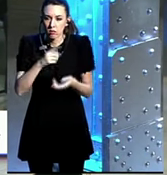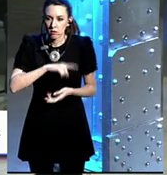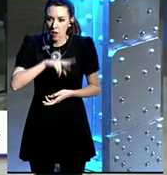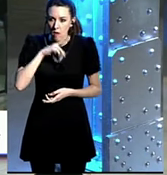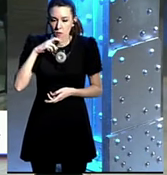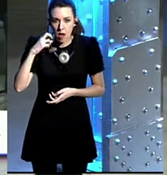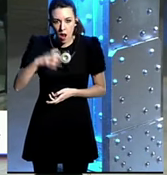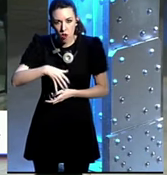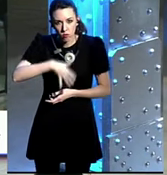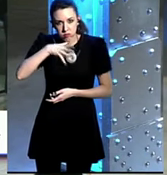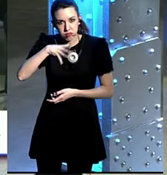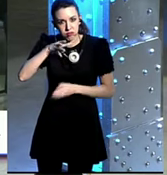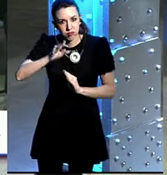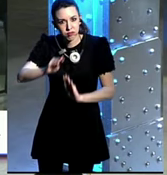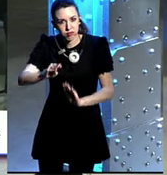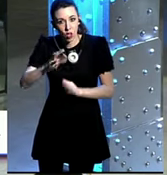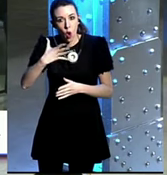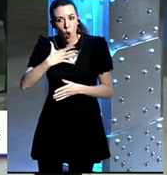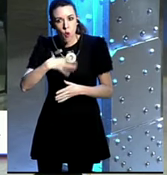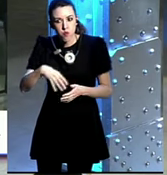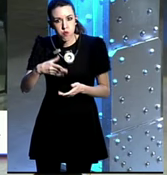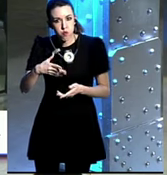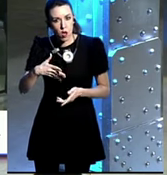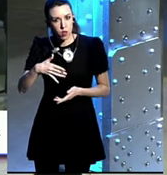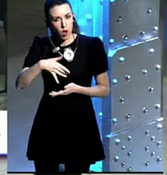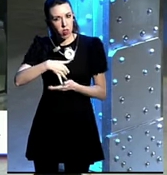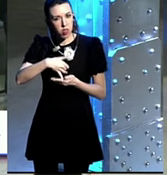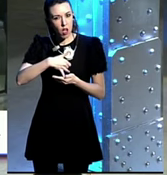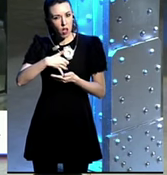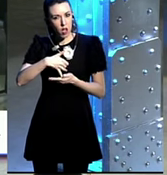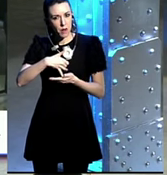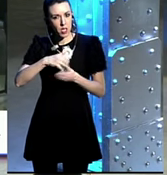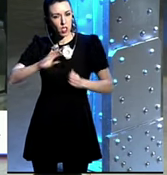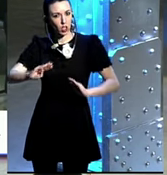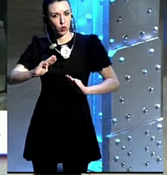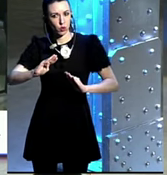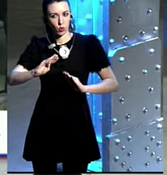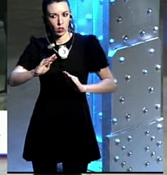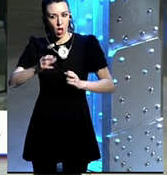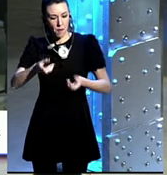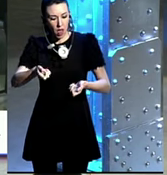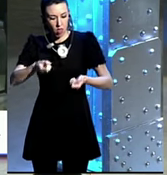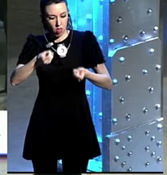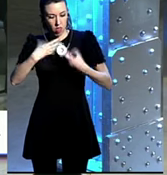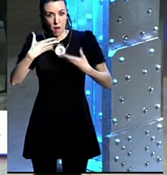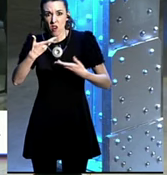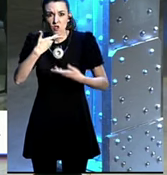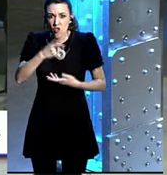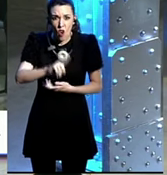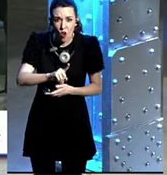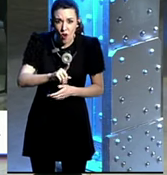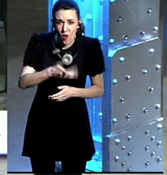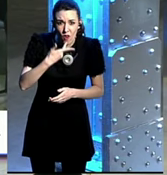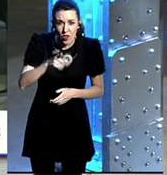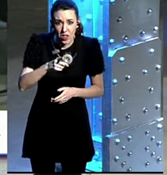valor extraordinario el que tenían, el poder coger su vulnerabilidad y ponerla en manos de otra persona que realmente no conocían, y en última